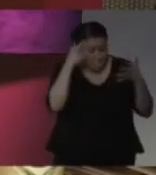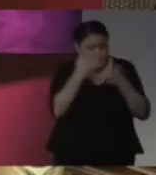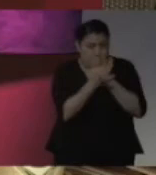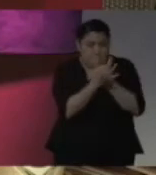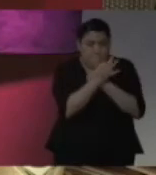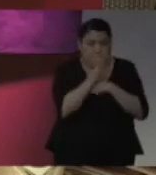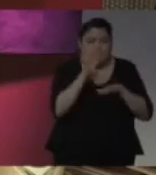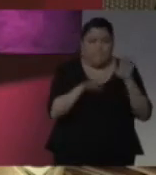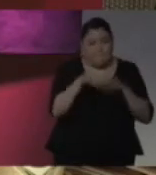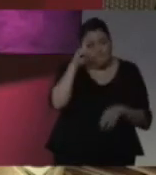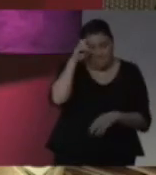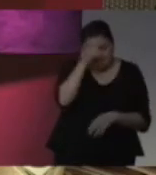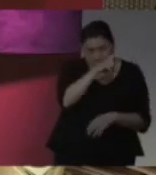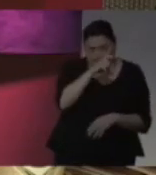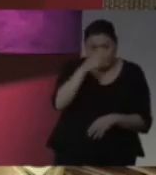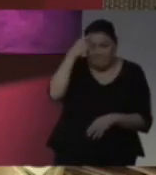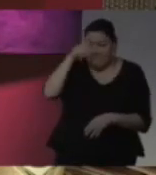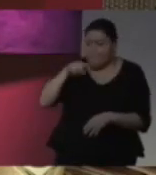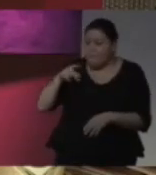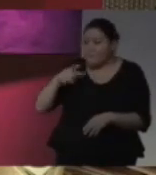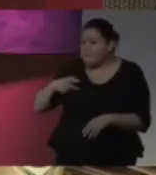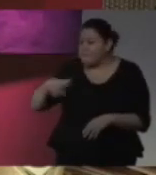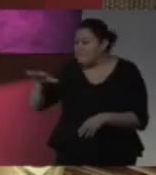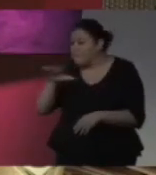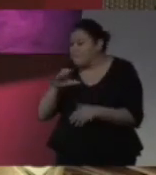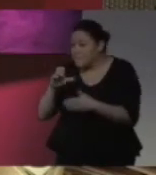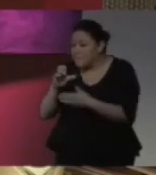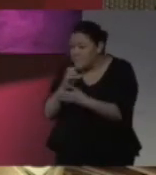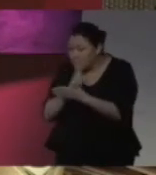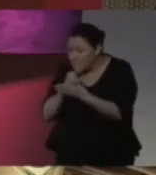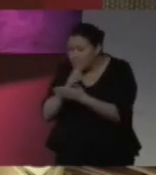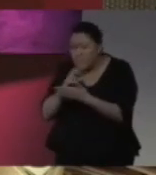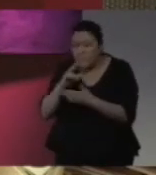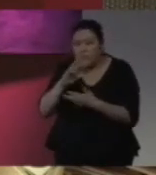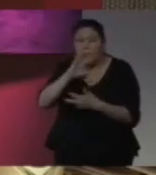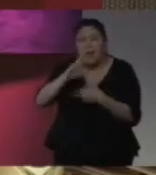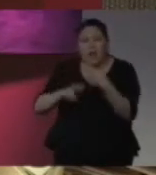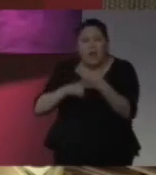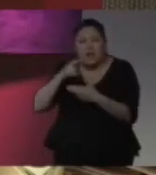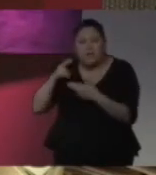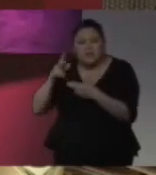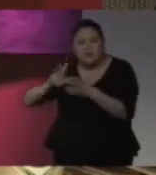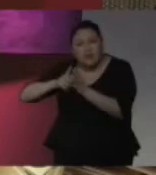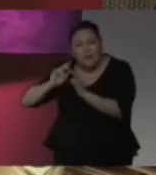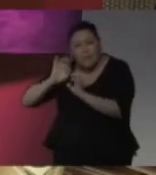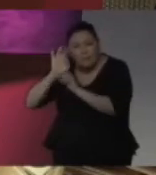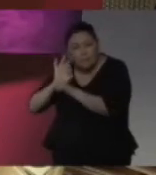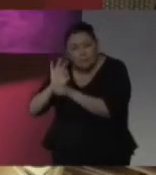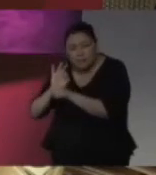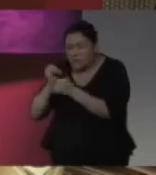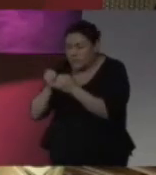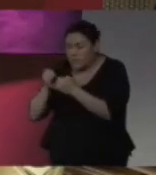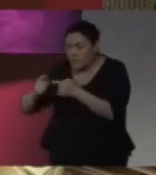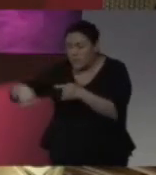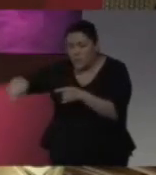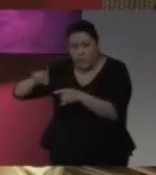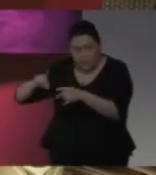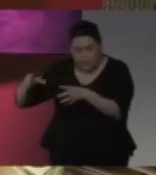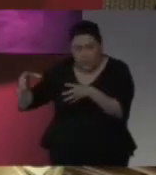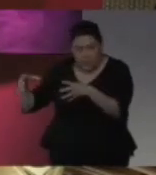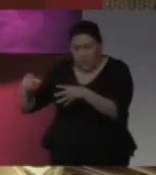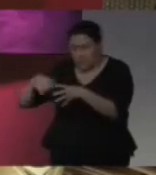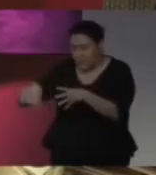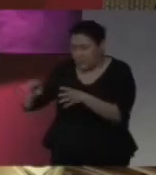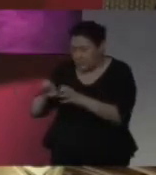estas formas de restitución o de autorregulación que hay dentro de las comunidades, porque digamos hay un principio